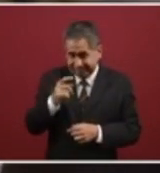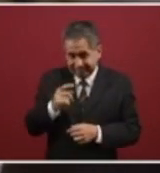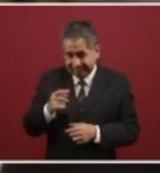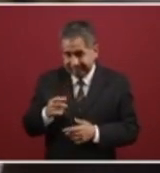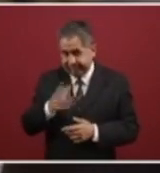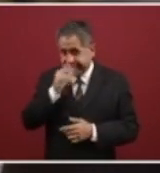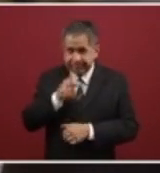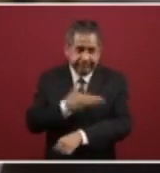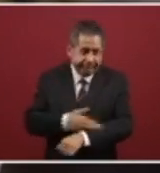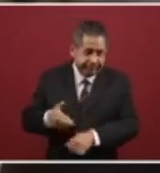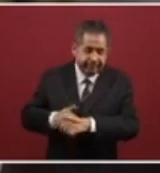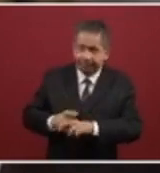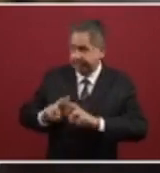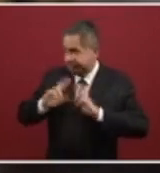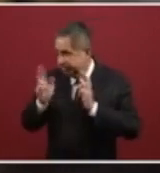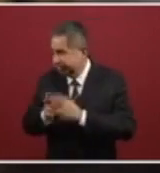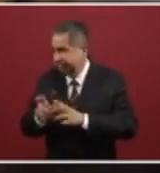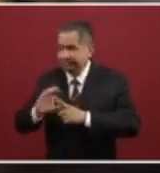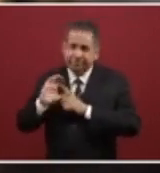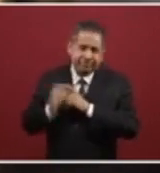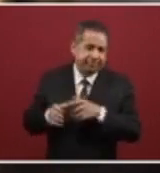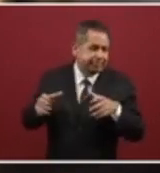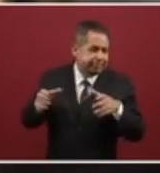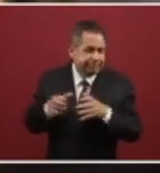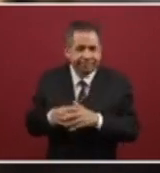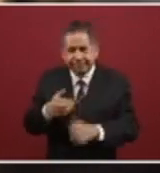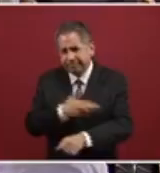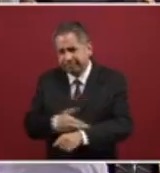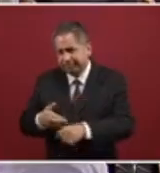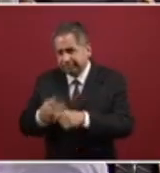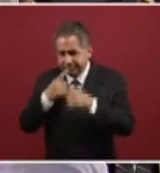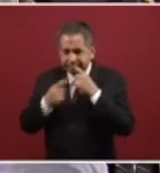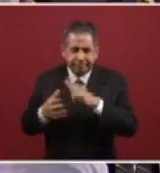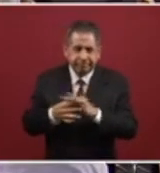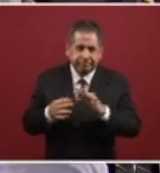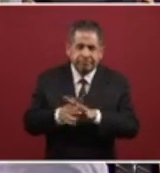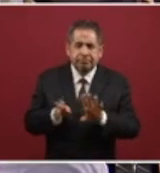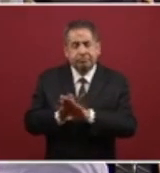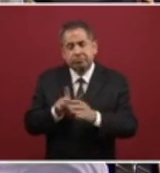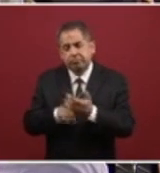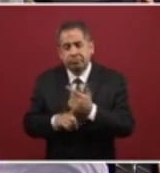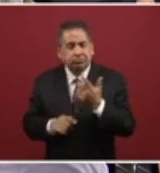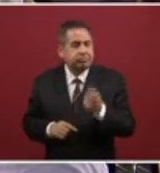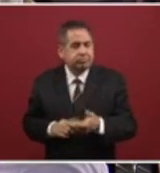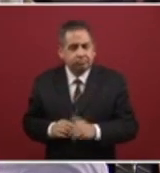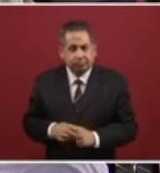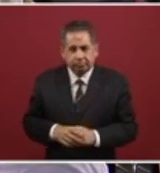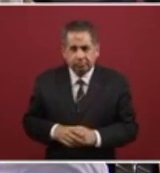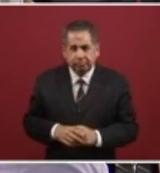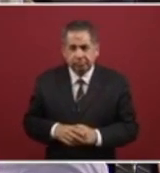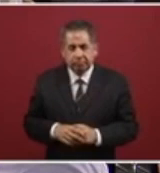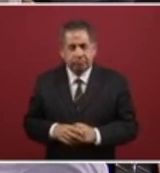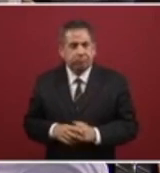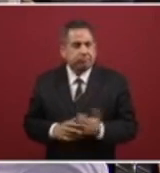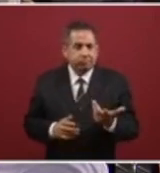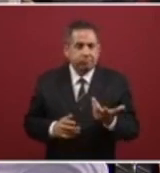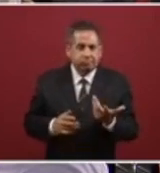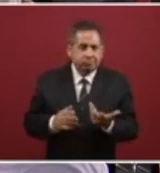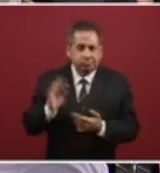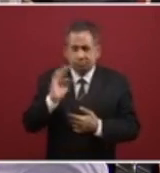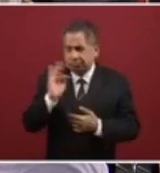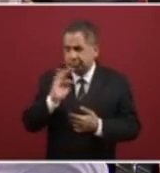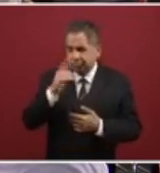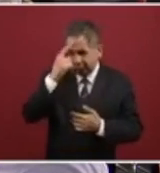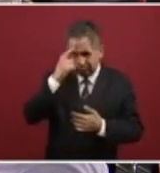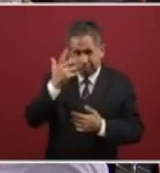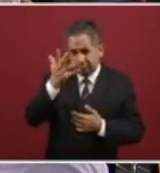más reuniones, por más comisiones, por más números de estructura del trabajo, 5 puntos